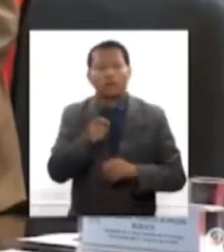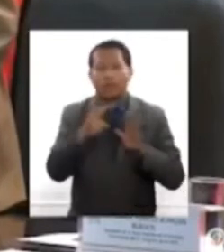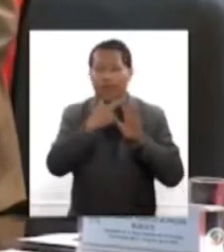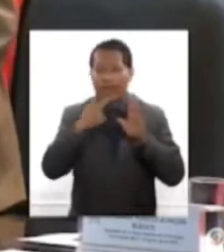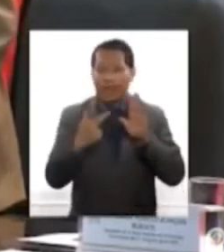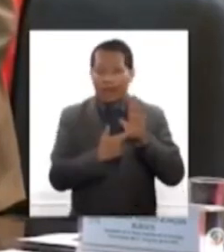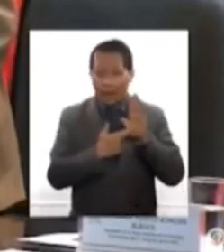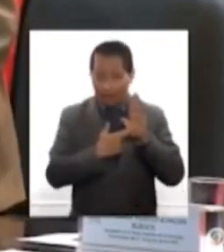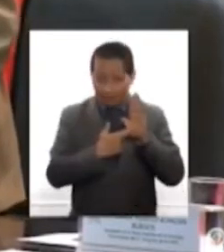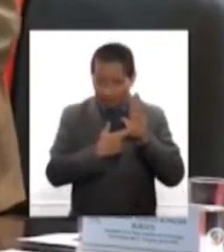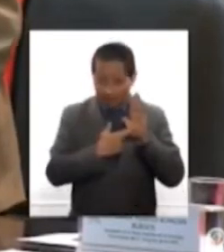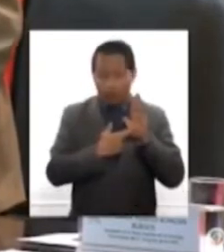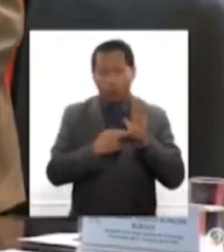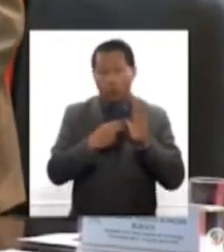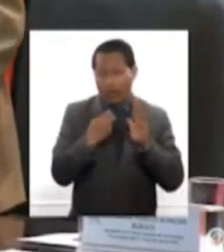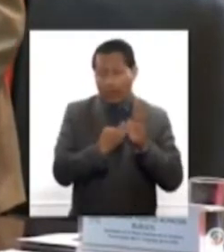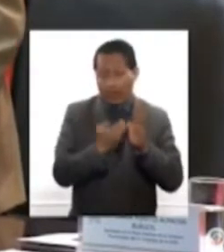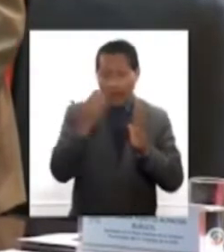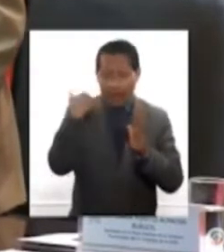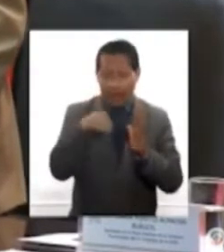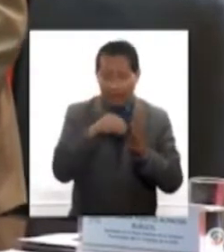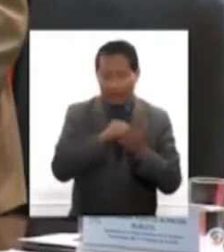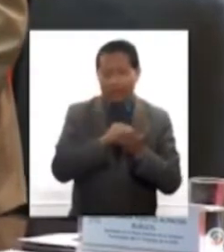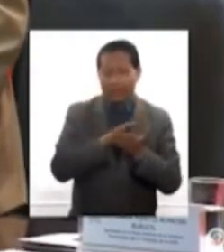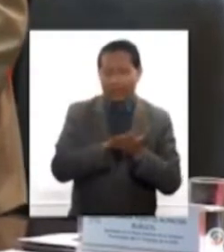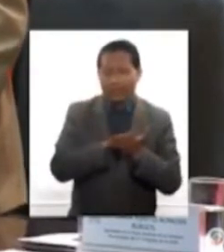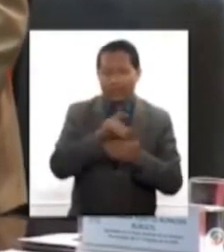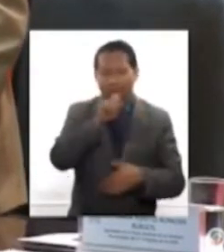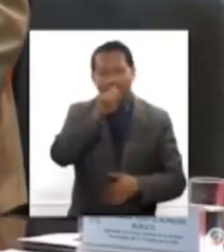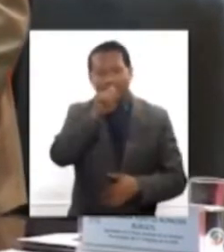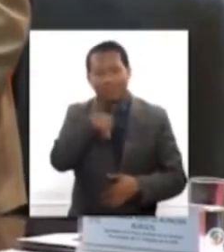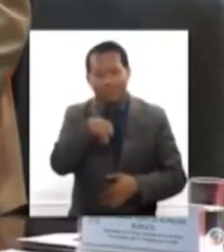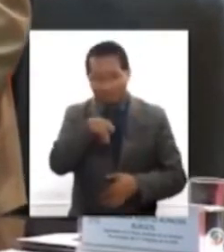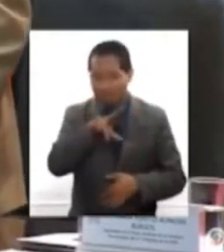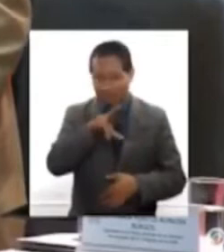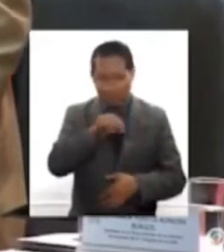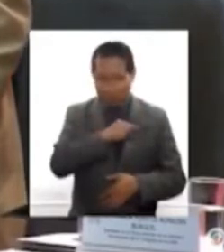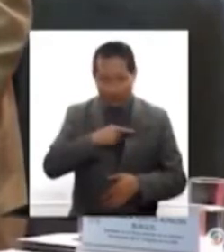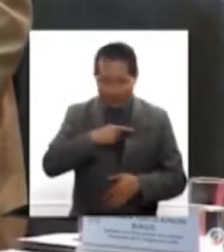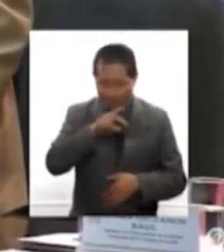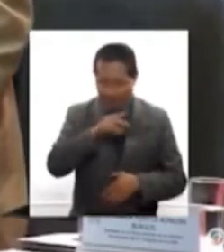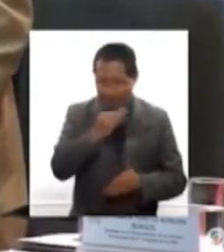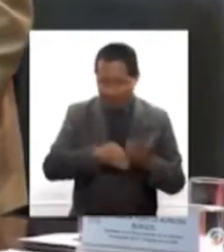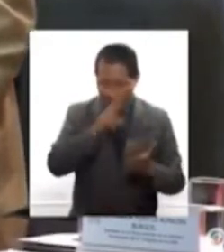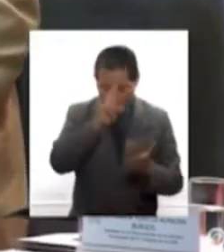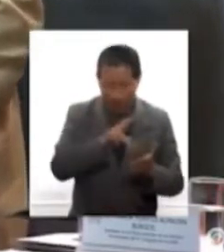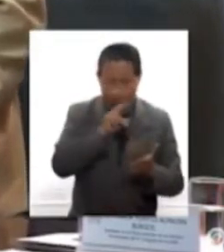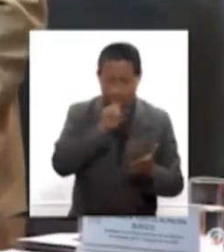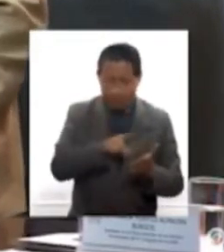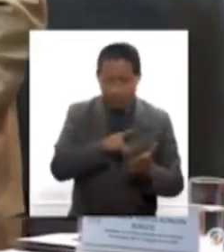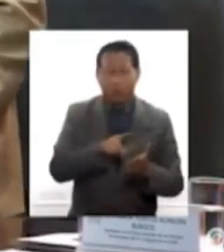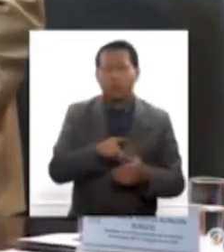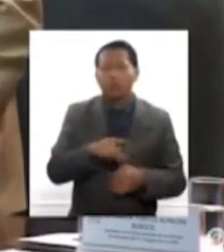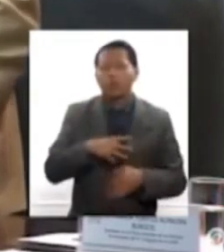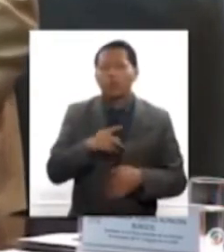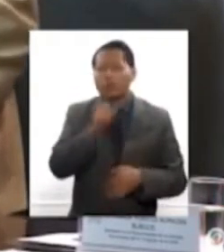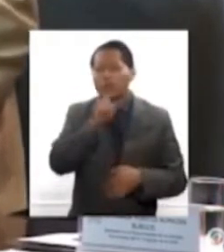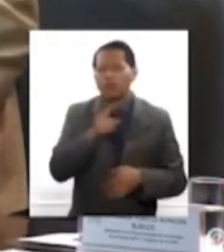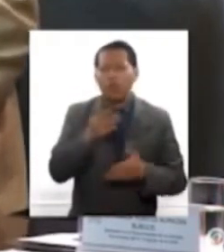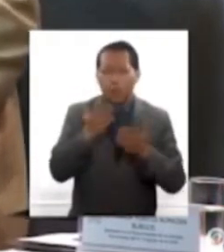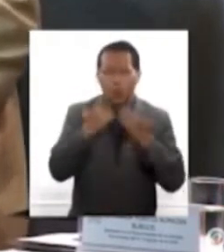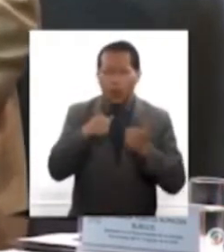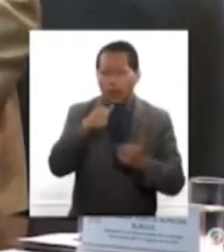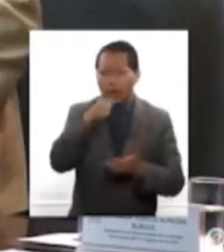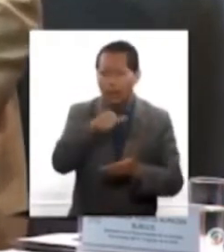le haya dicho no vas a hablar, no, es que en ese momento, procesalmente de la